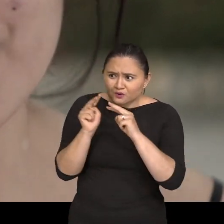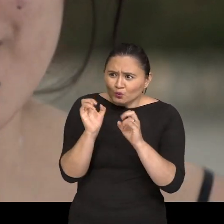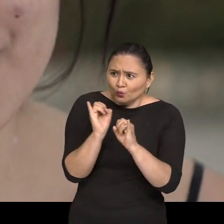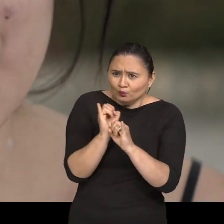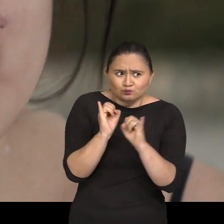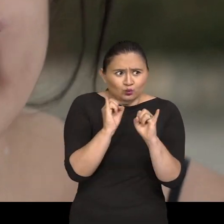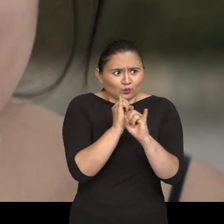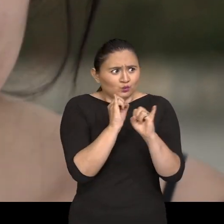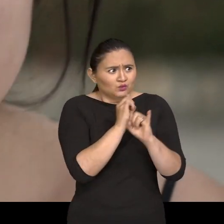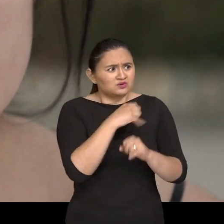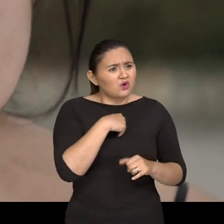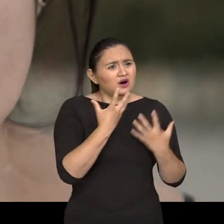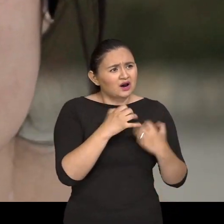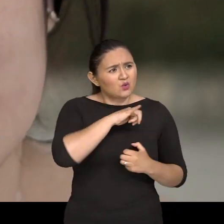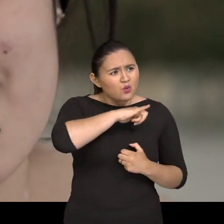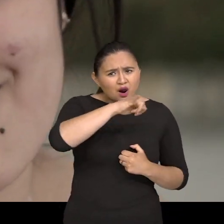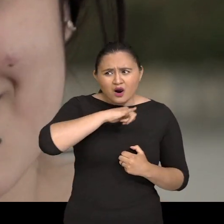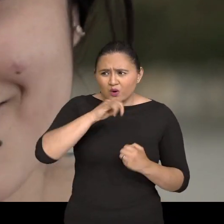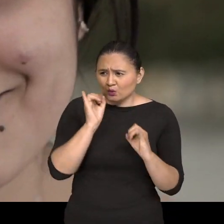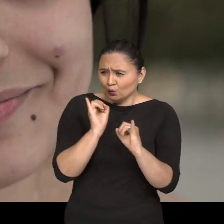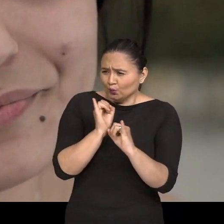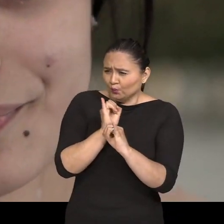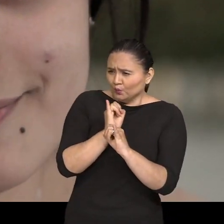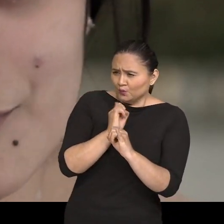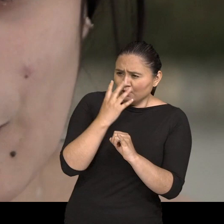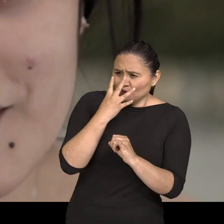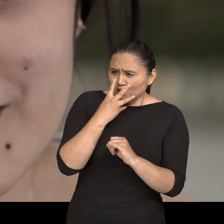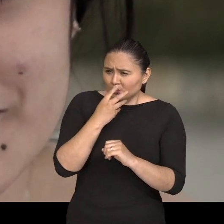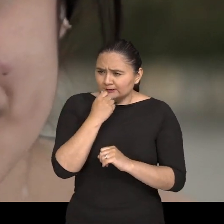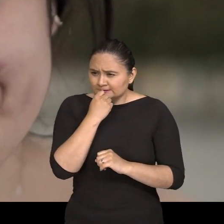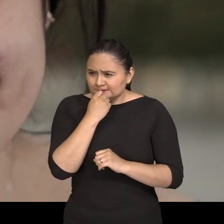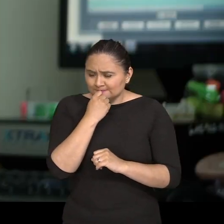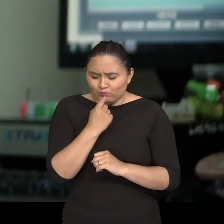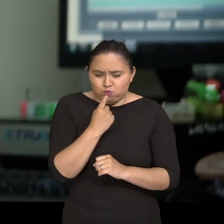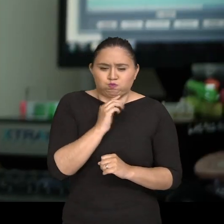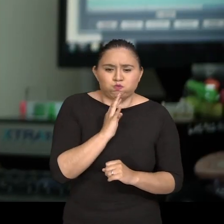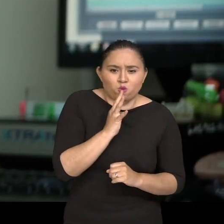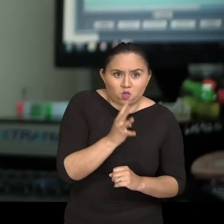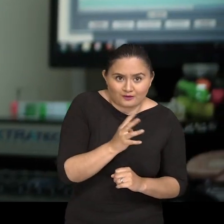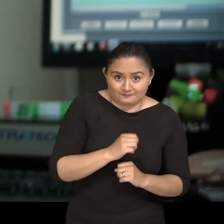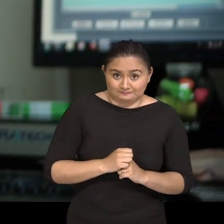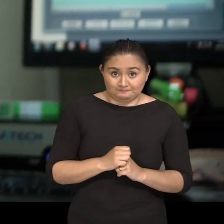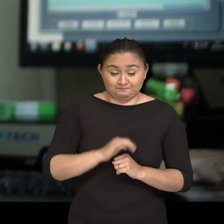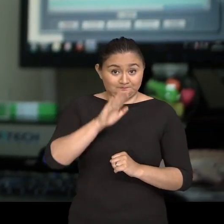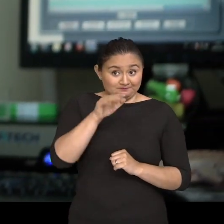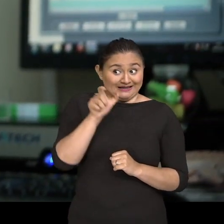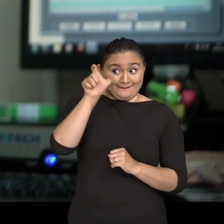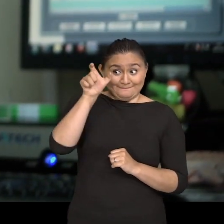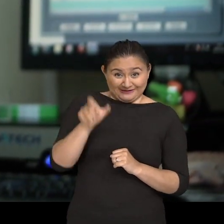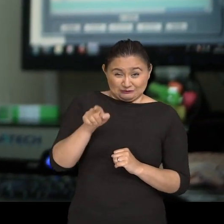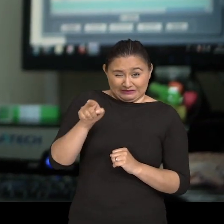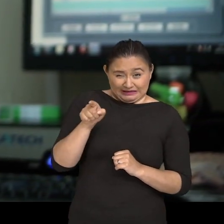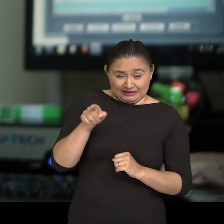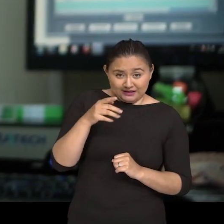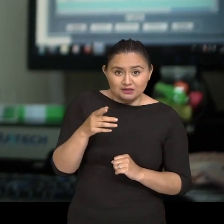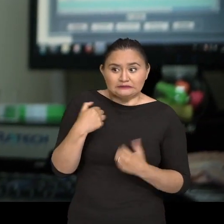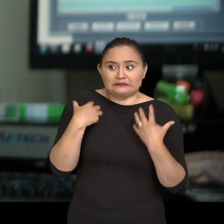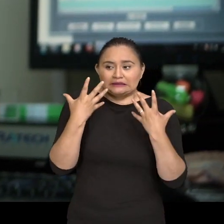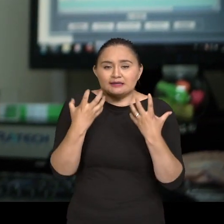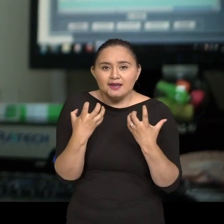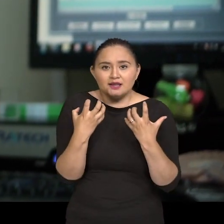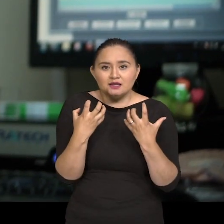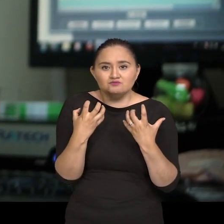mí me gustaba yo también quería verme así lo comencé a hacer el paciente busca bajar de peso